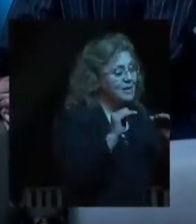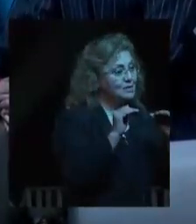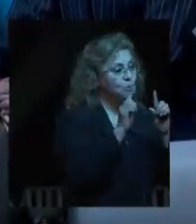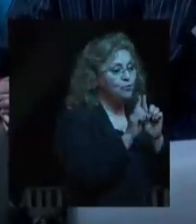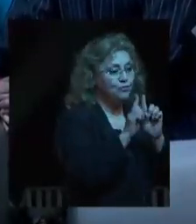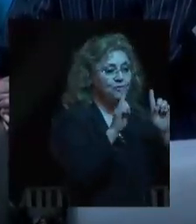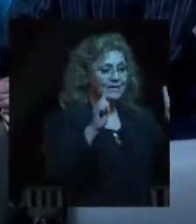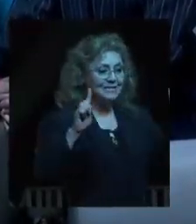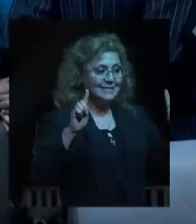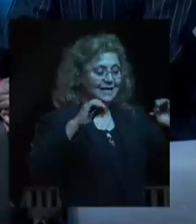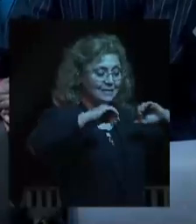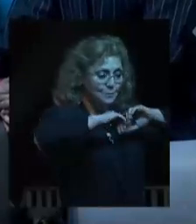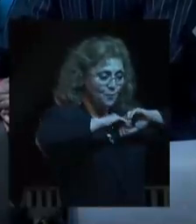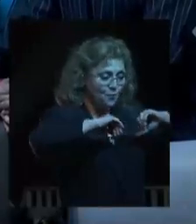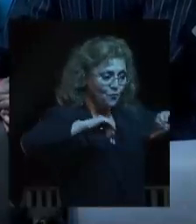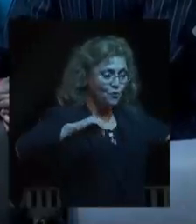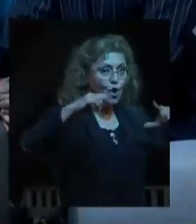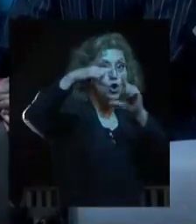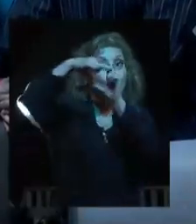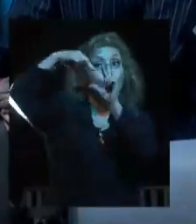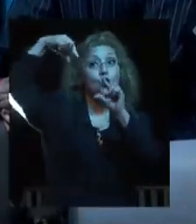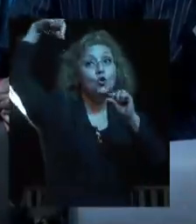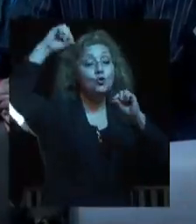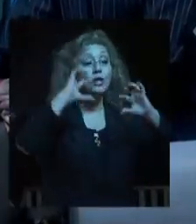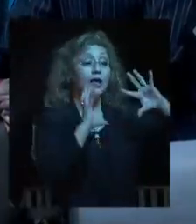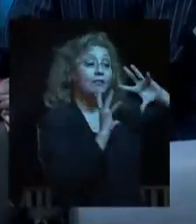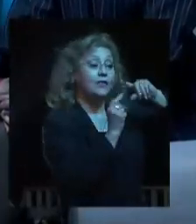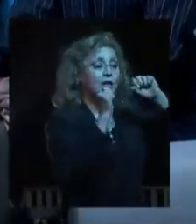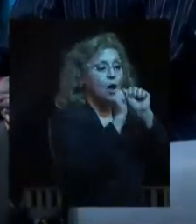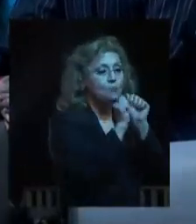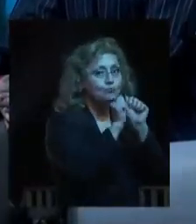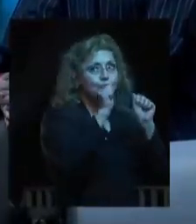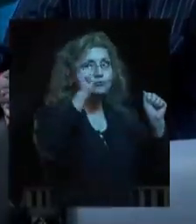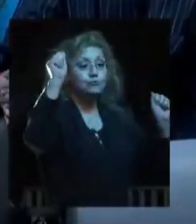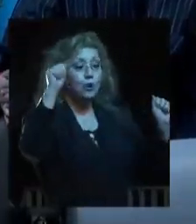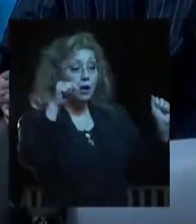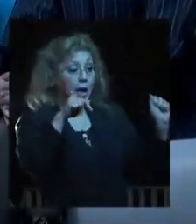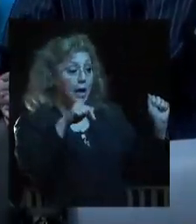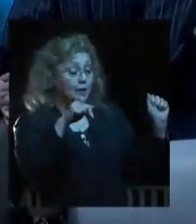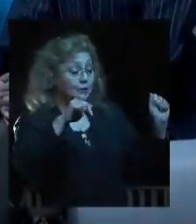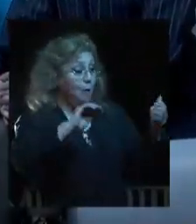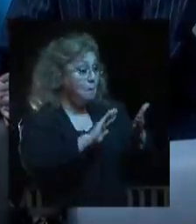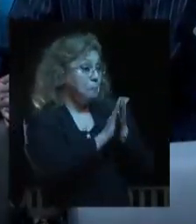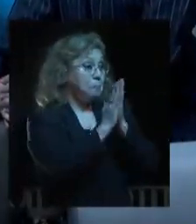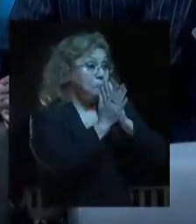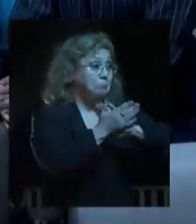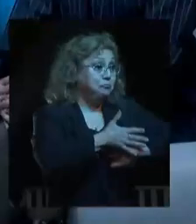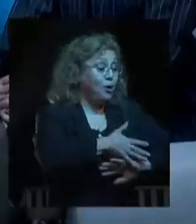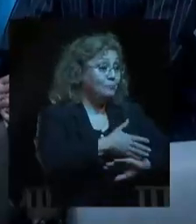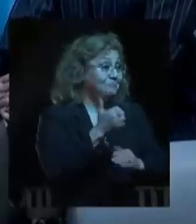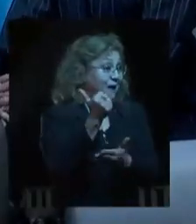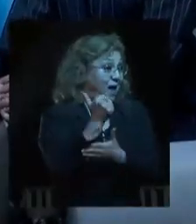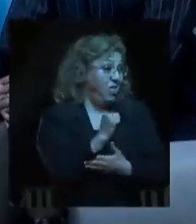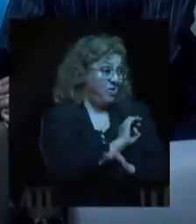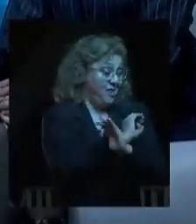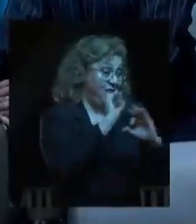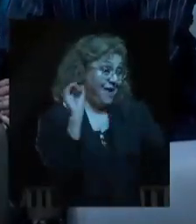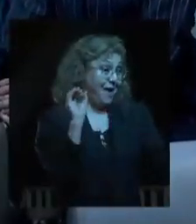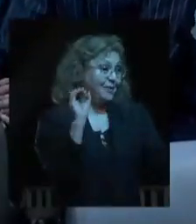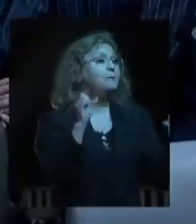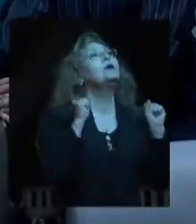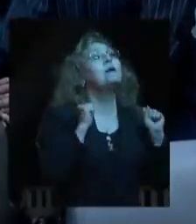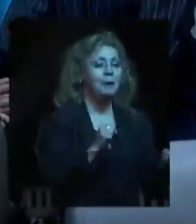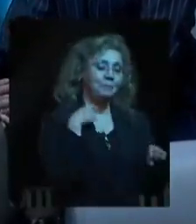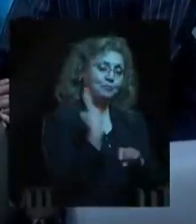separa la luna de la Tierra. Que creo que es un gran dato completamente inútil, pero es un da para una gran